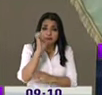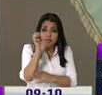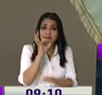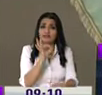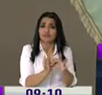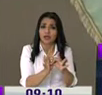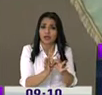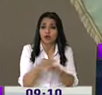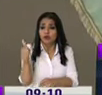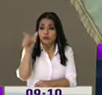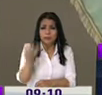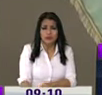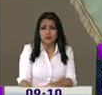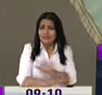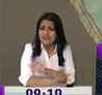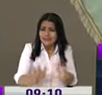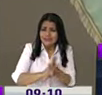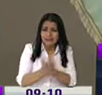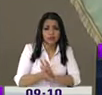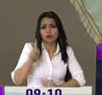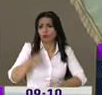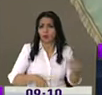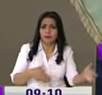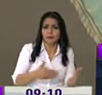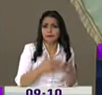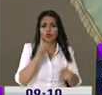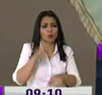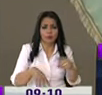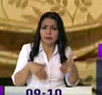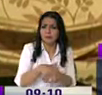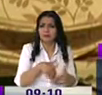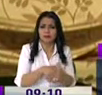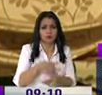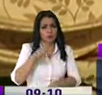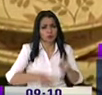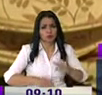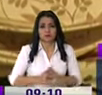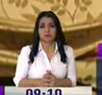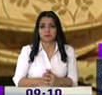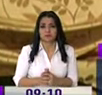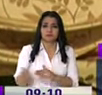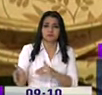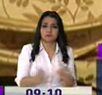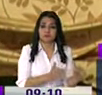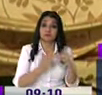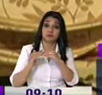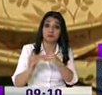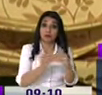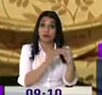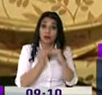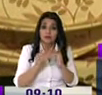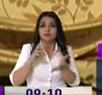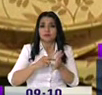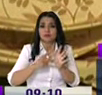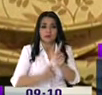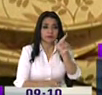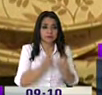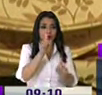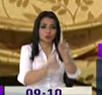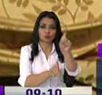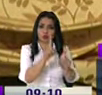pueblo. Nadie, en ninguna circunstancia y por ningún motivo. De democracia, que es consultarle al